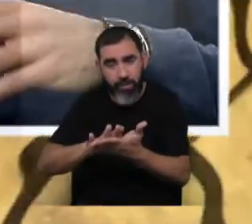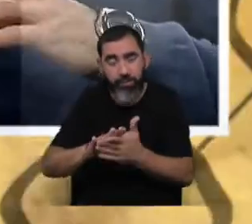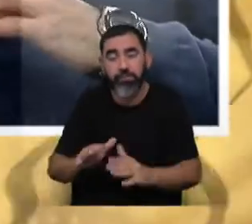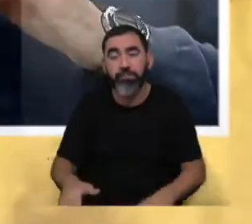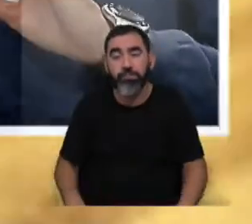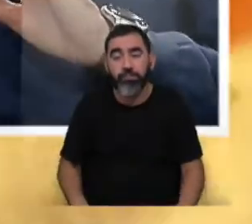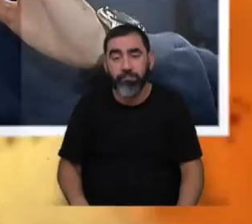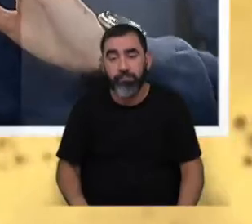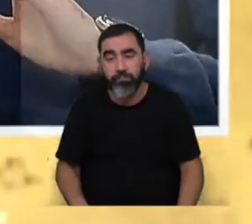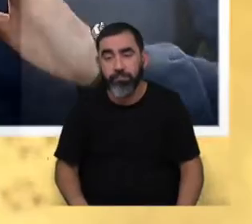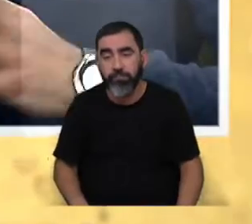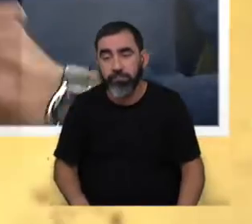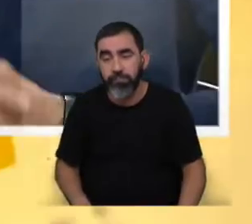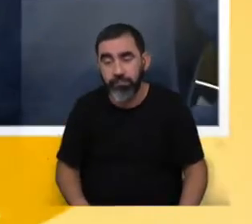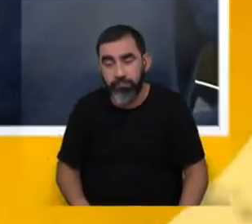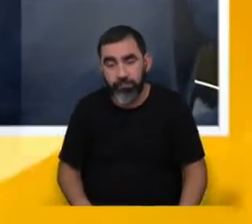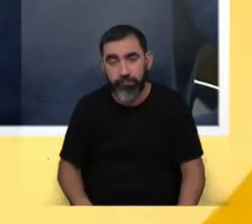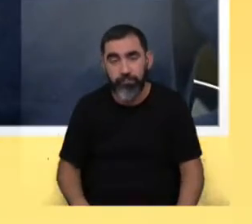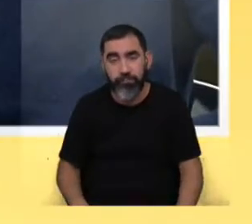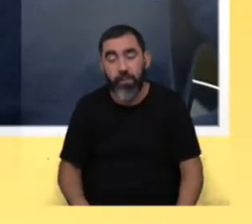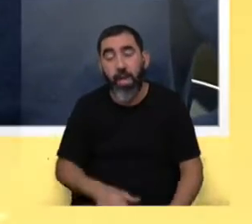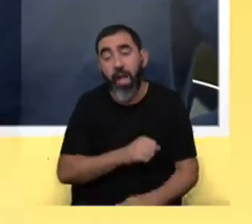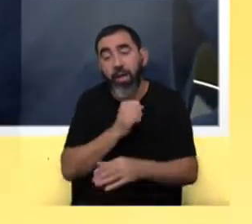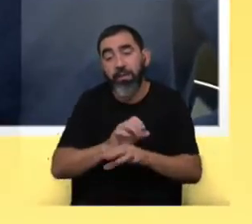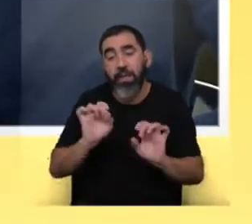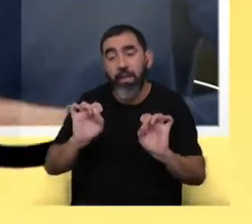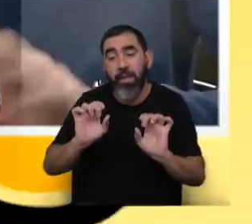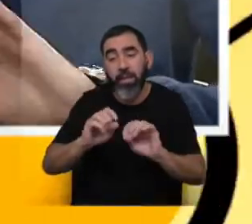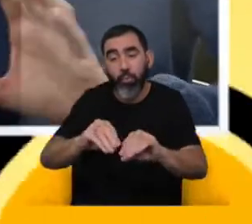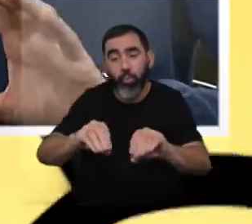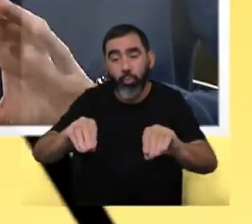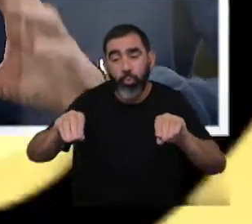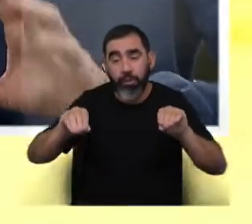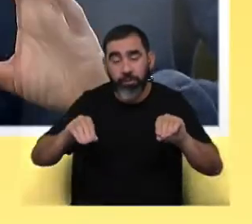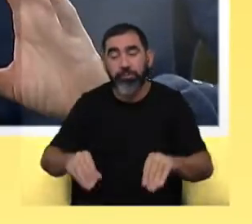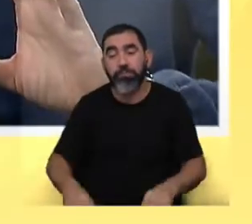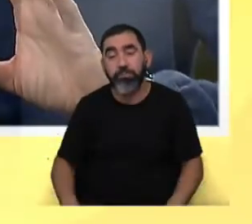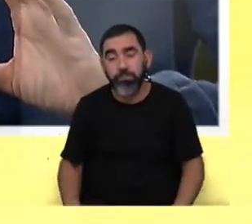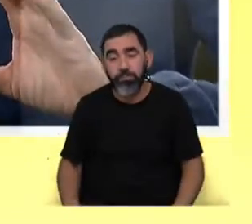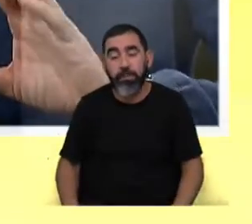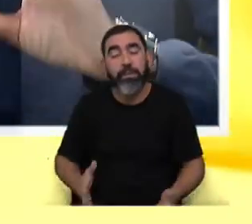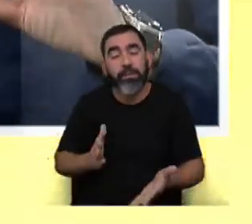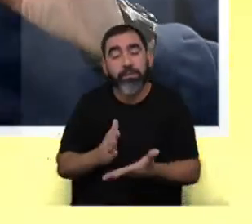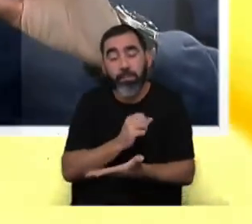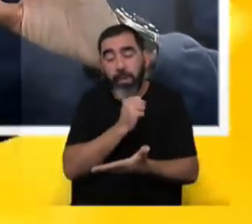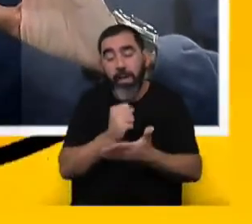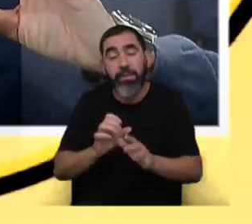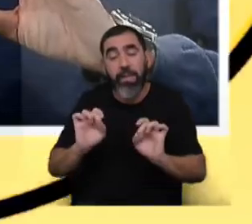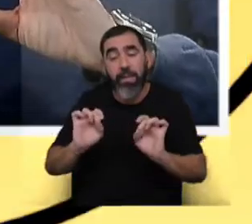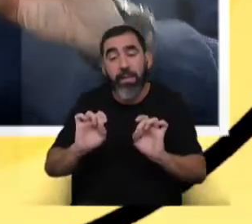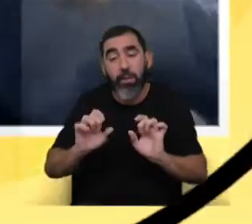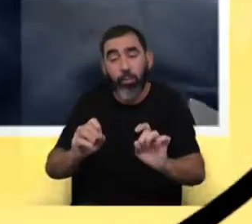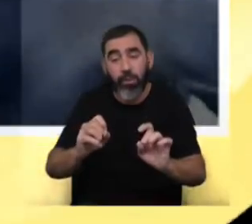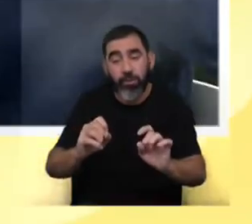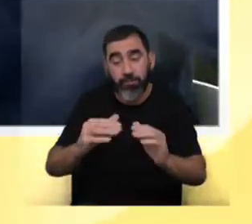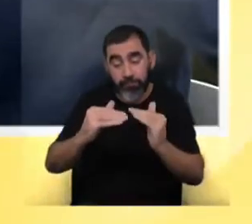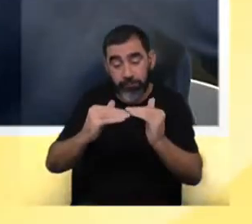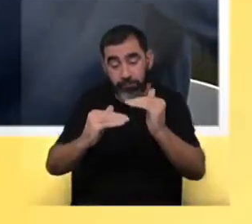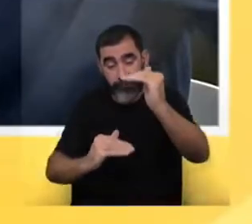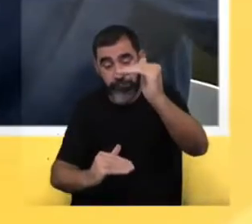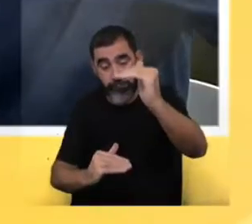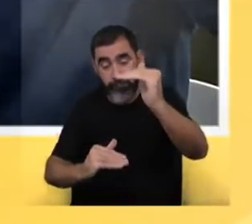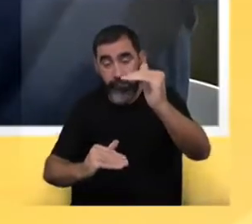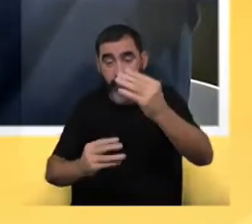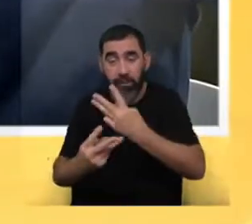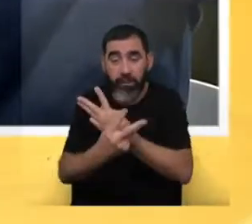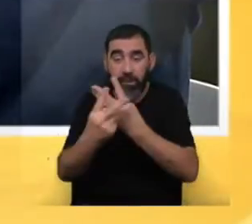alterado, por lo tanto llegamos a ese límite. O sea, hasta el suelo natural. Siempre llegamos al suelo natural, y dentro del suelo natural generalmente